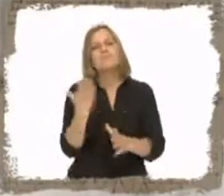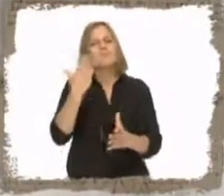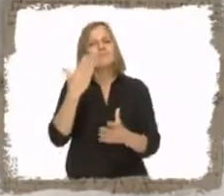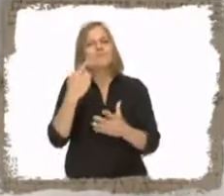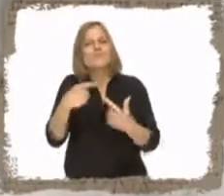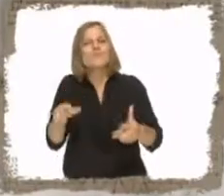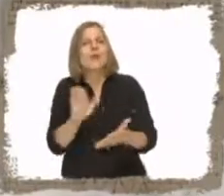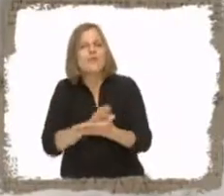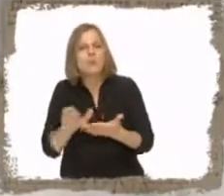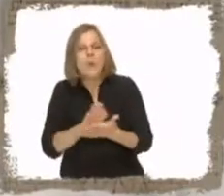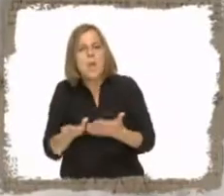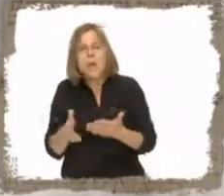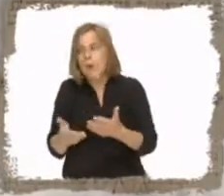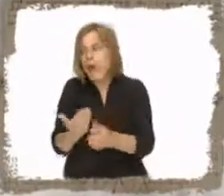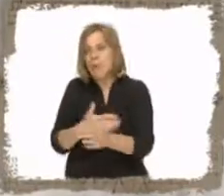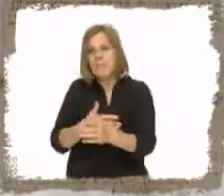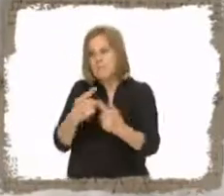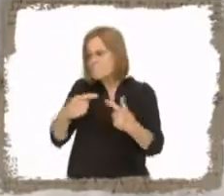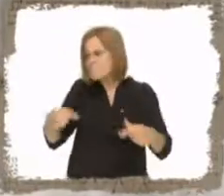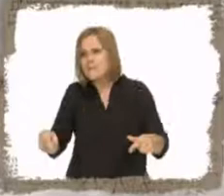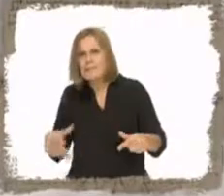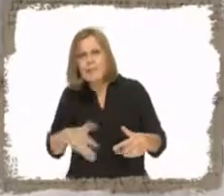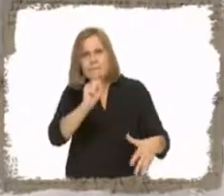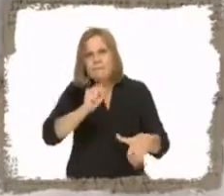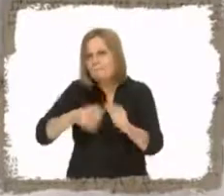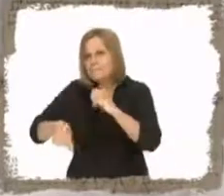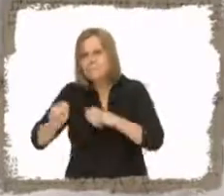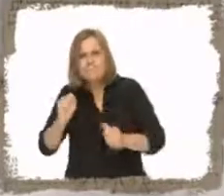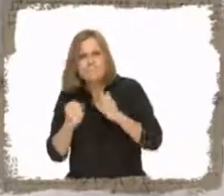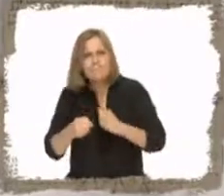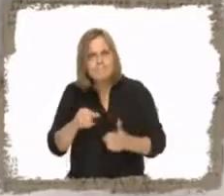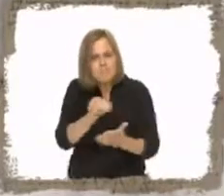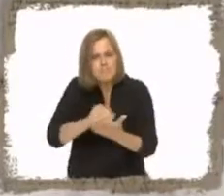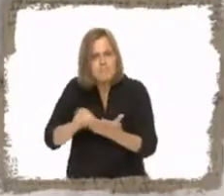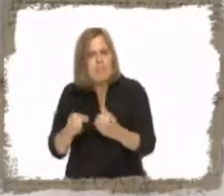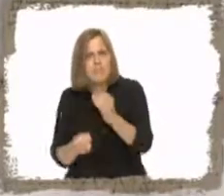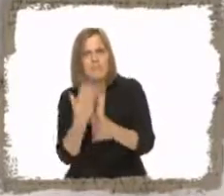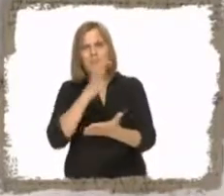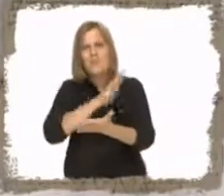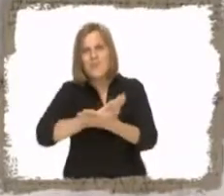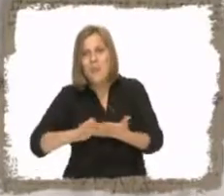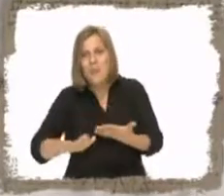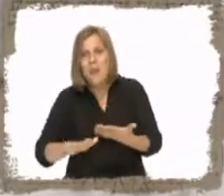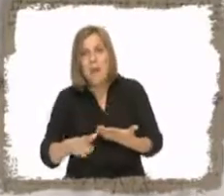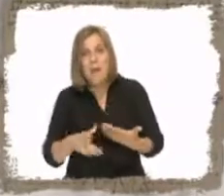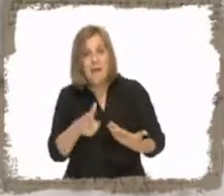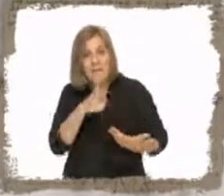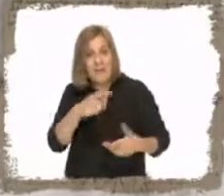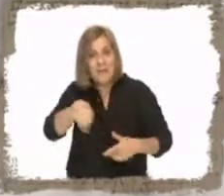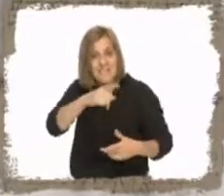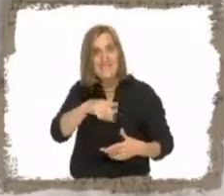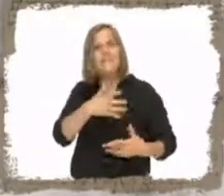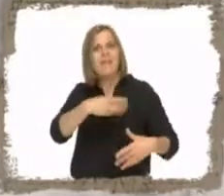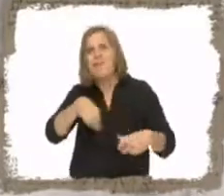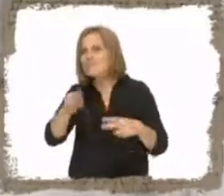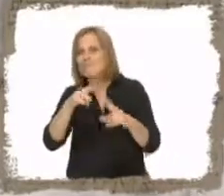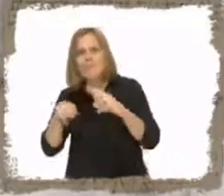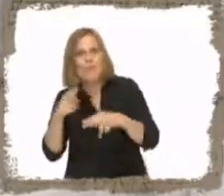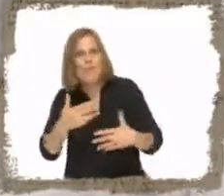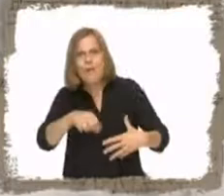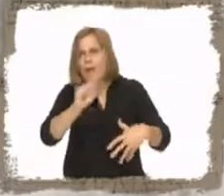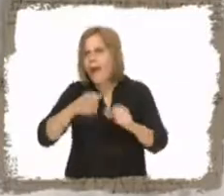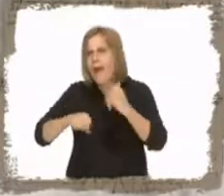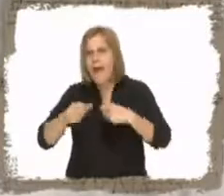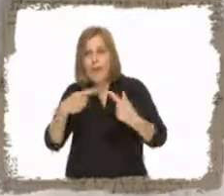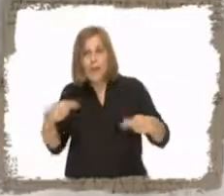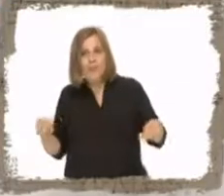nuevo, reutilizando los materiales de nuestro alrededor. ¿Qué les parece si buscamos algunos de esos materiales en casa y creamos